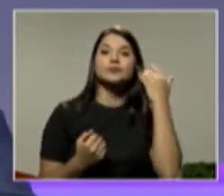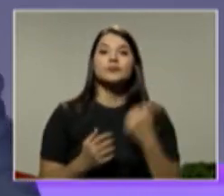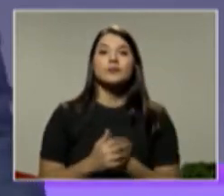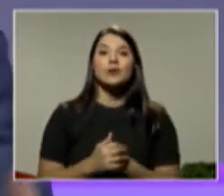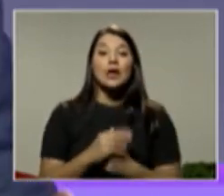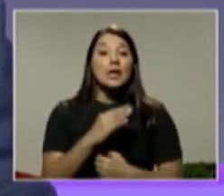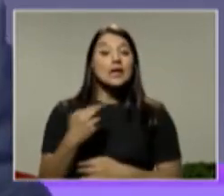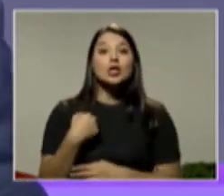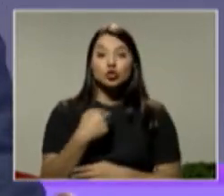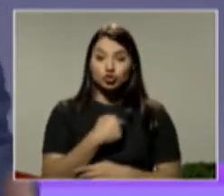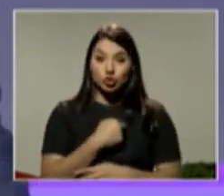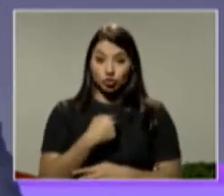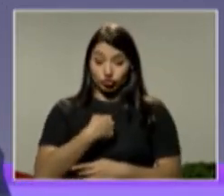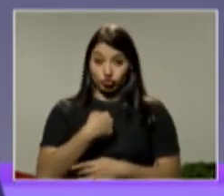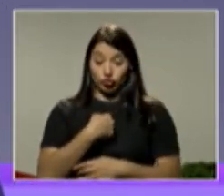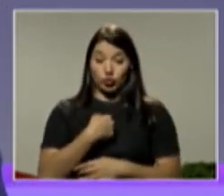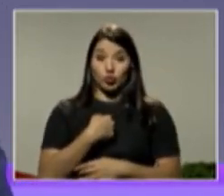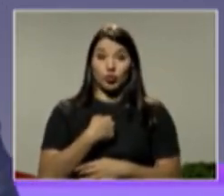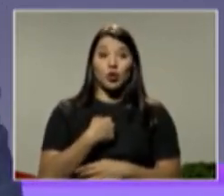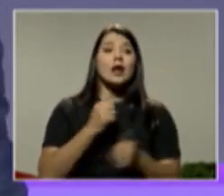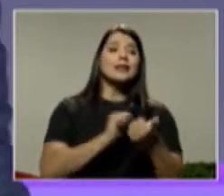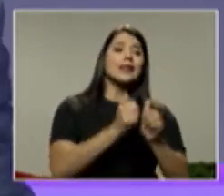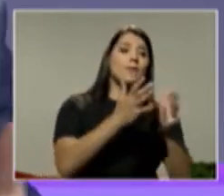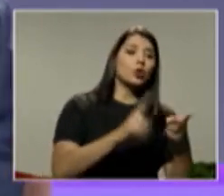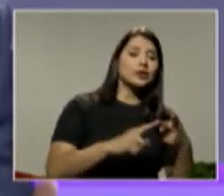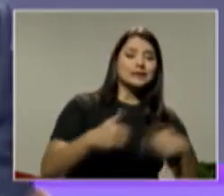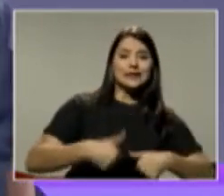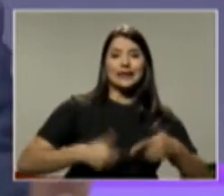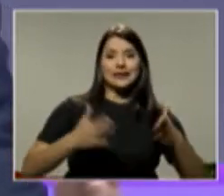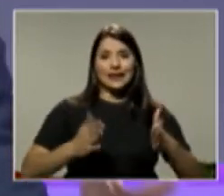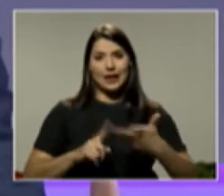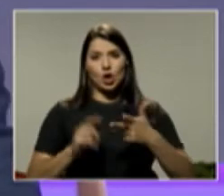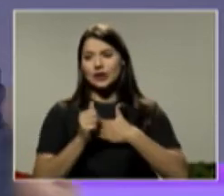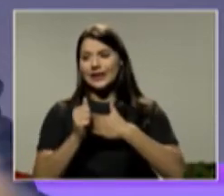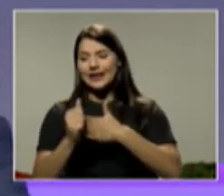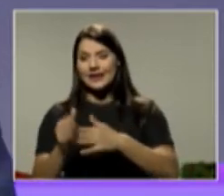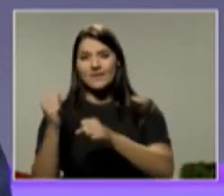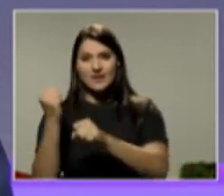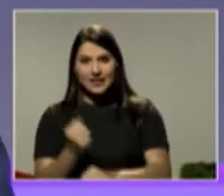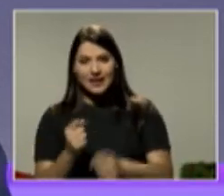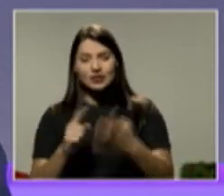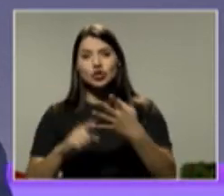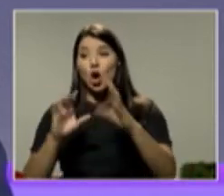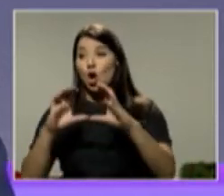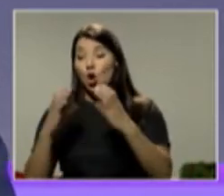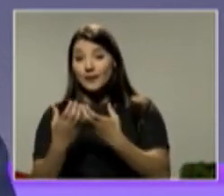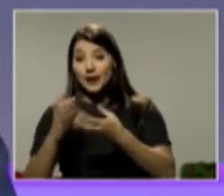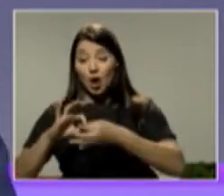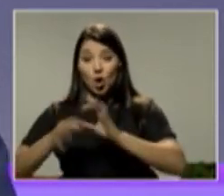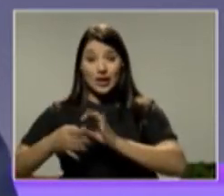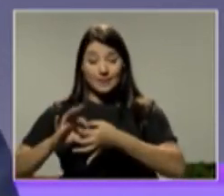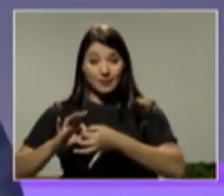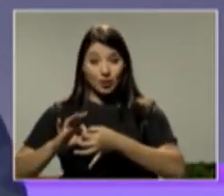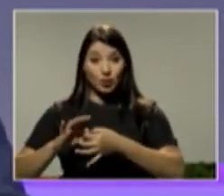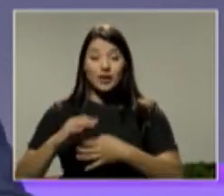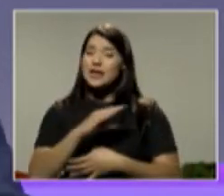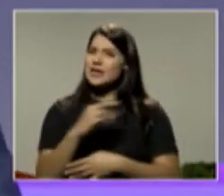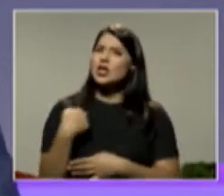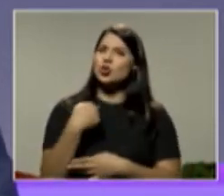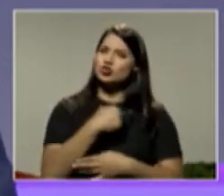Y hemos pasado, en mi caso fui atleta, fui entrenador, fui dirigente de federación, del Comité Olímpico, y hemos